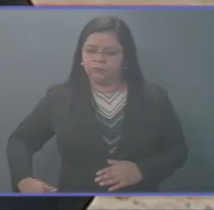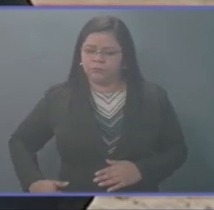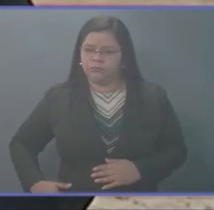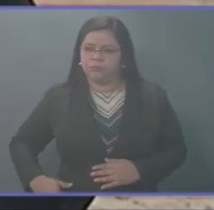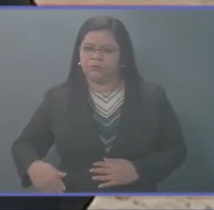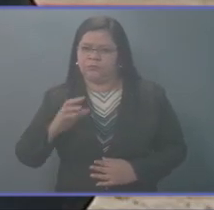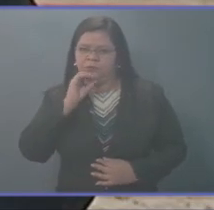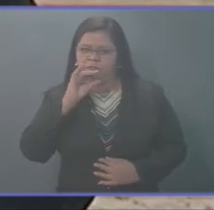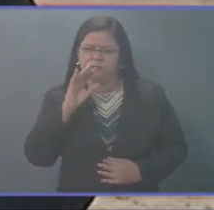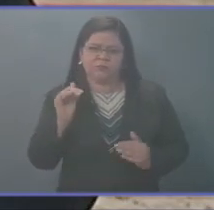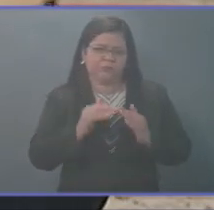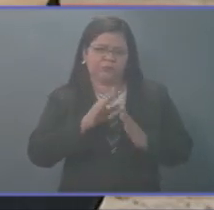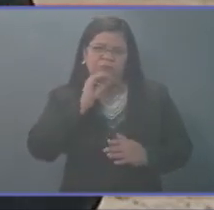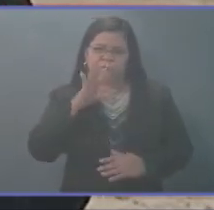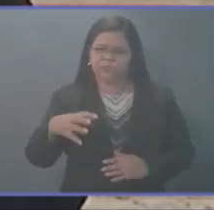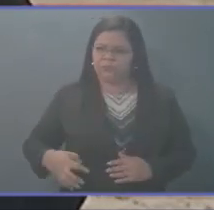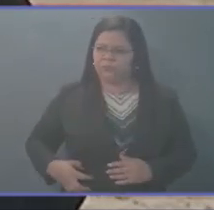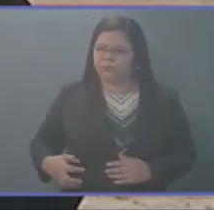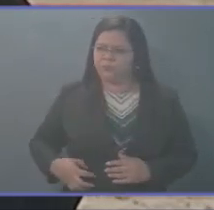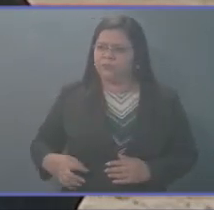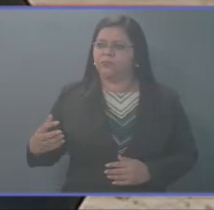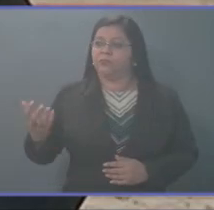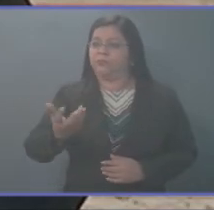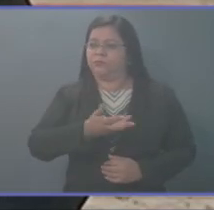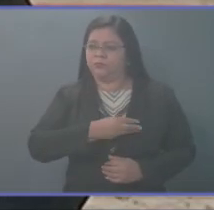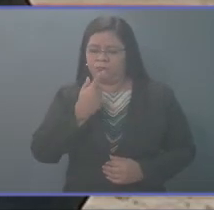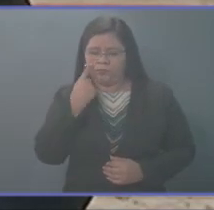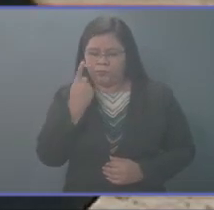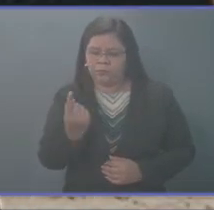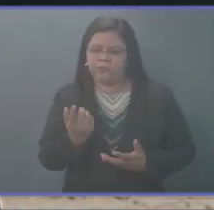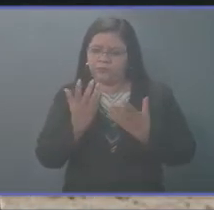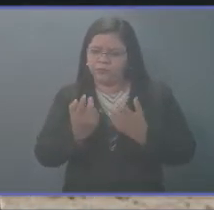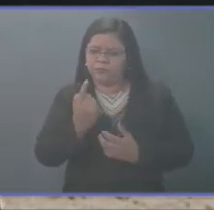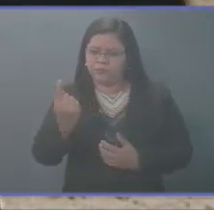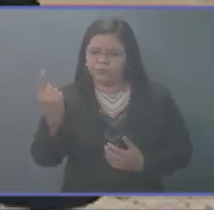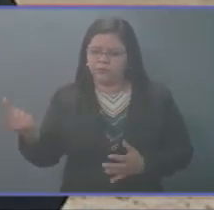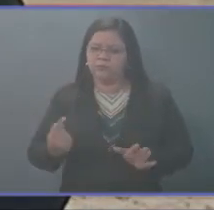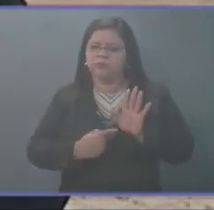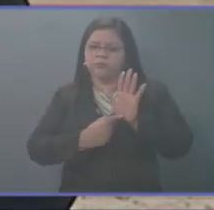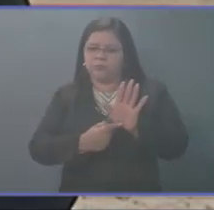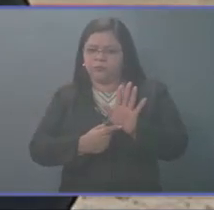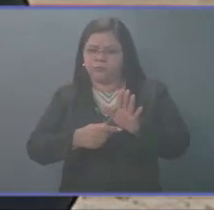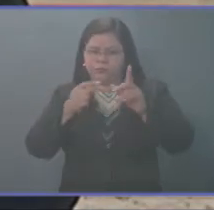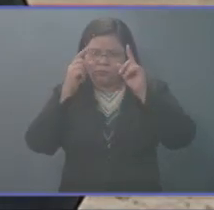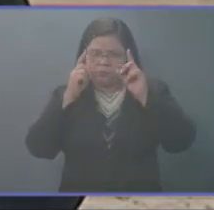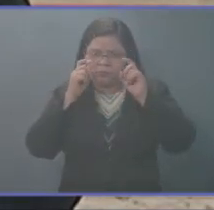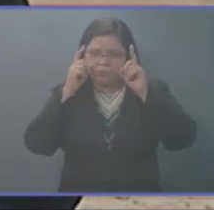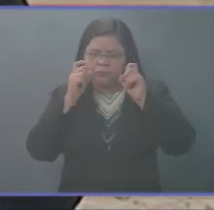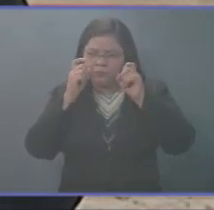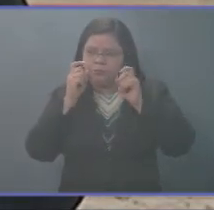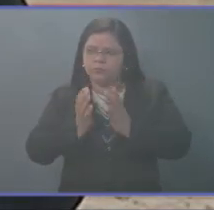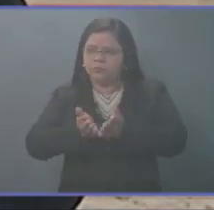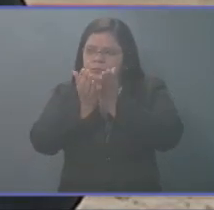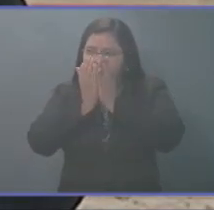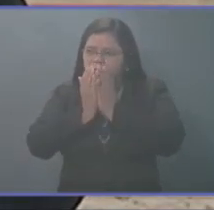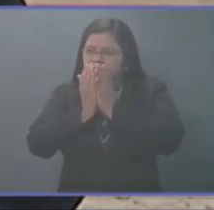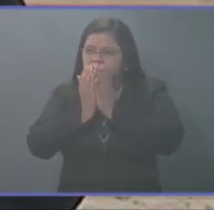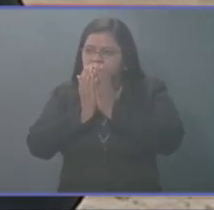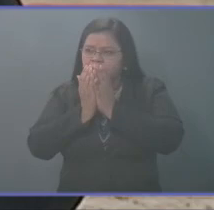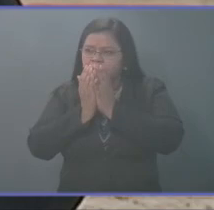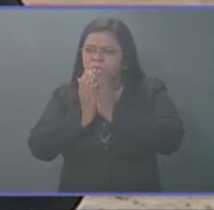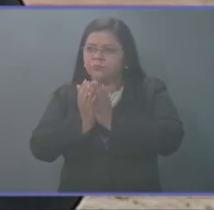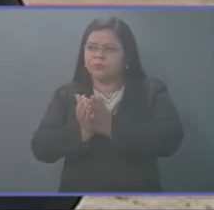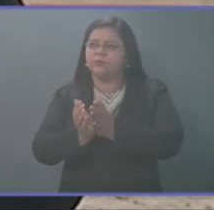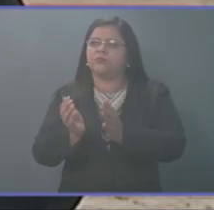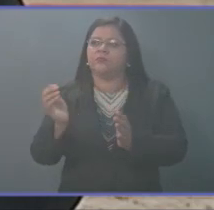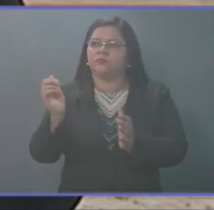mintió, cuando hemos visto, ¿verdad?, acá funcionarios enseñando fotos de un agua de Argentina, de un problema